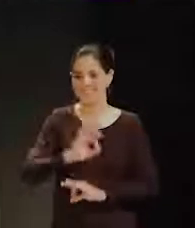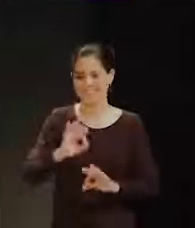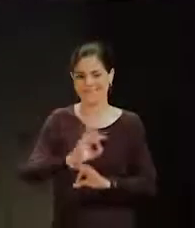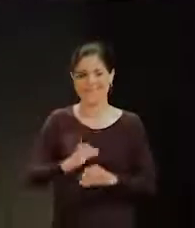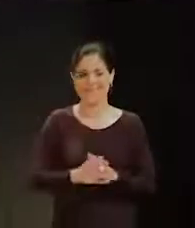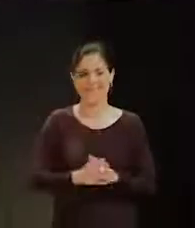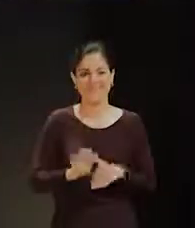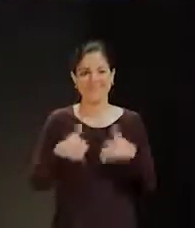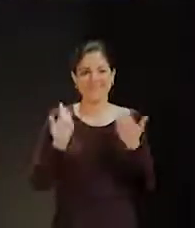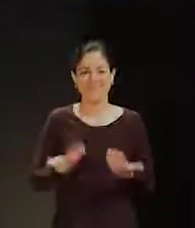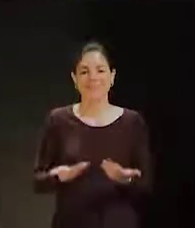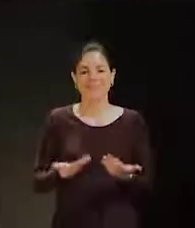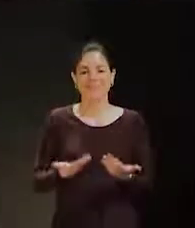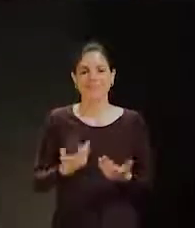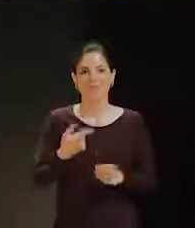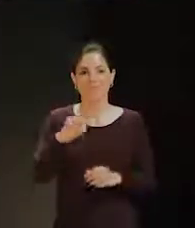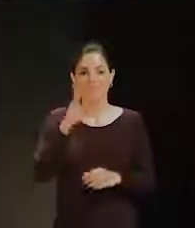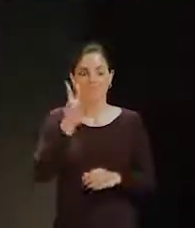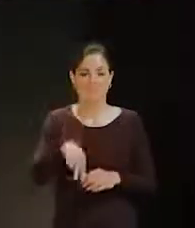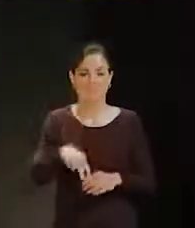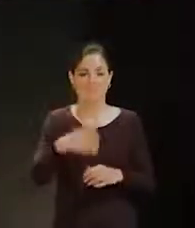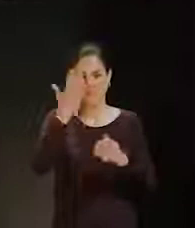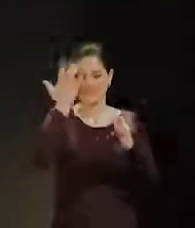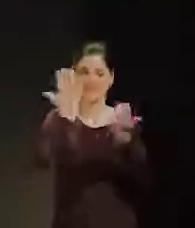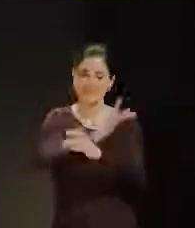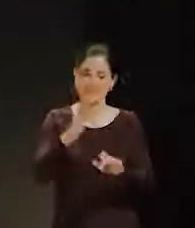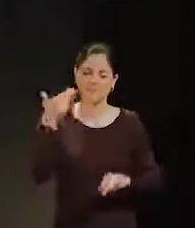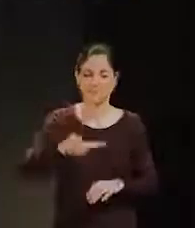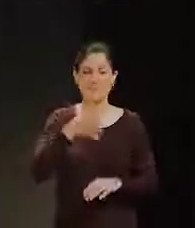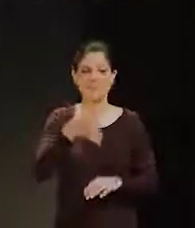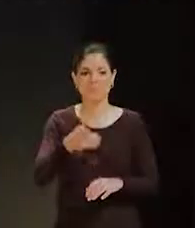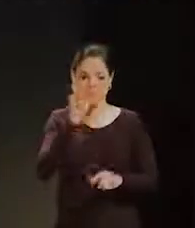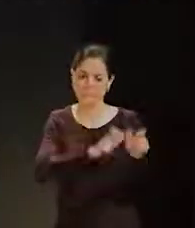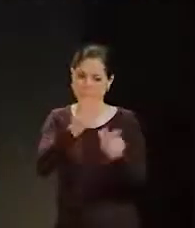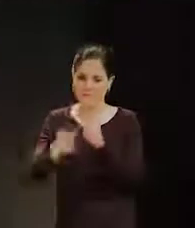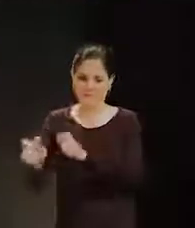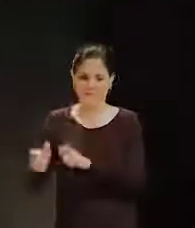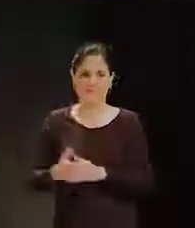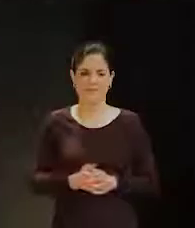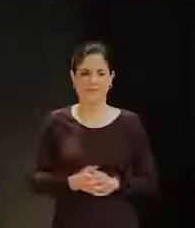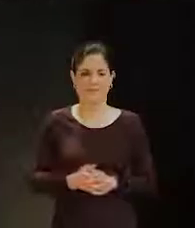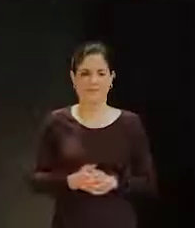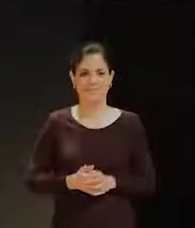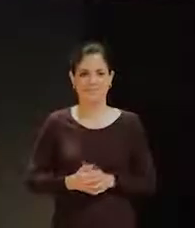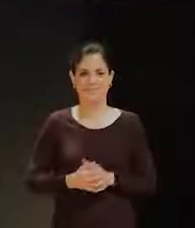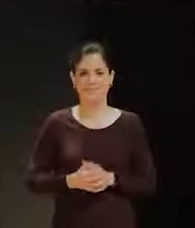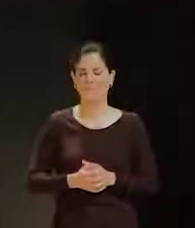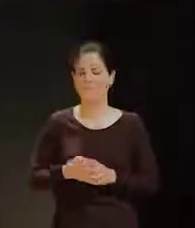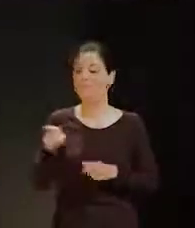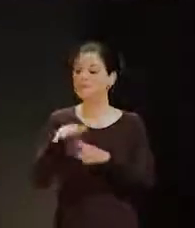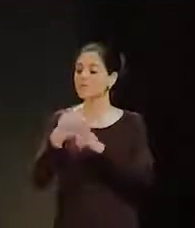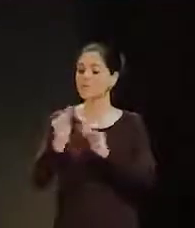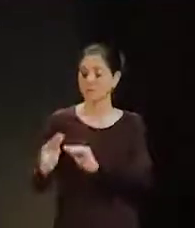preocupes. Entonces, eso sensibilizaba a las personas. ¿Y en tu